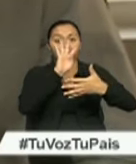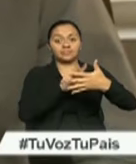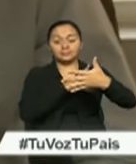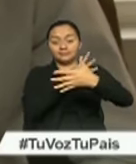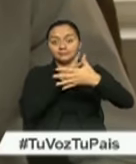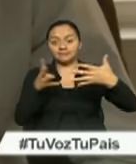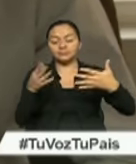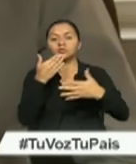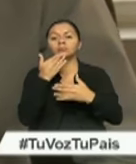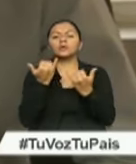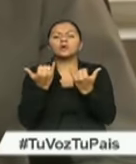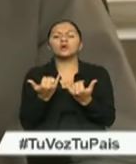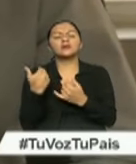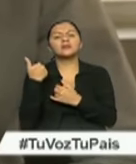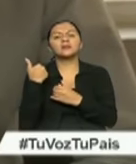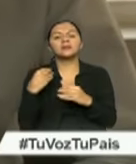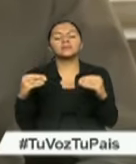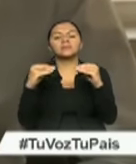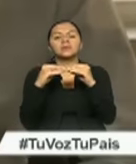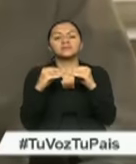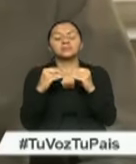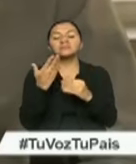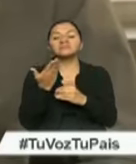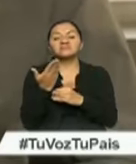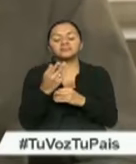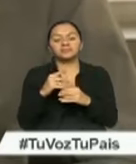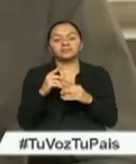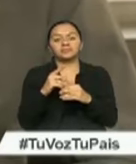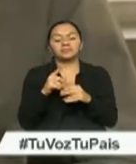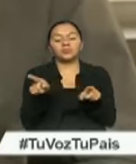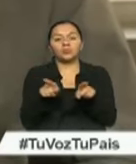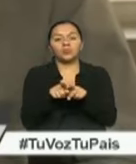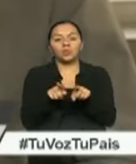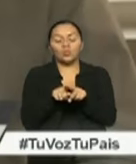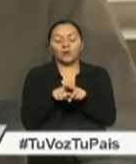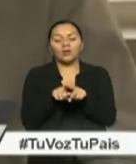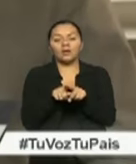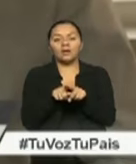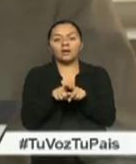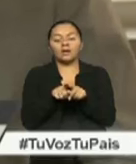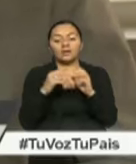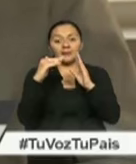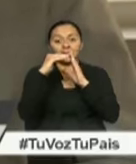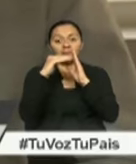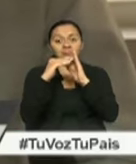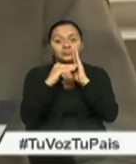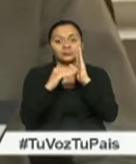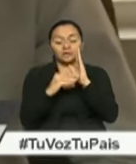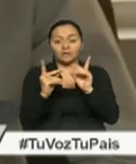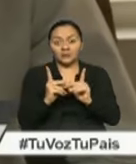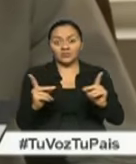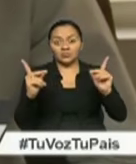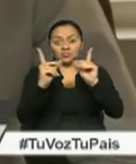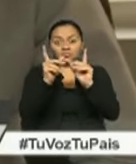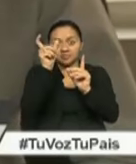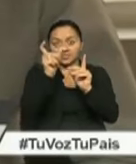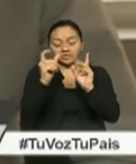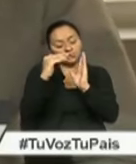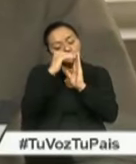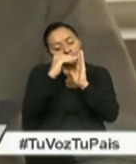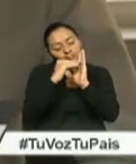tenemos actualmente? Lo que se acabó de cumplir fue el cierre del registro electoral, que tenemos ya a finales del mes de